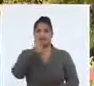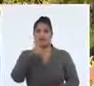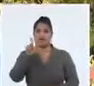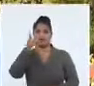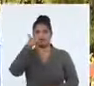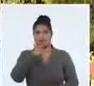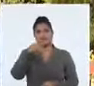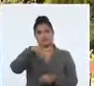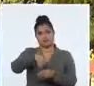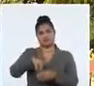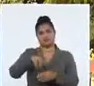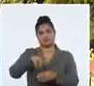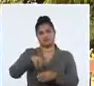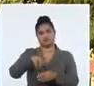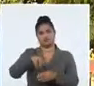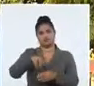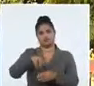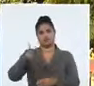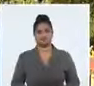Sistema informativo de la televisión.